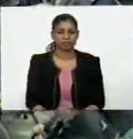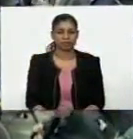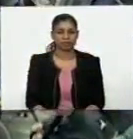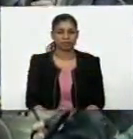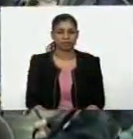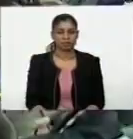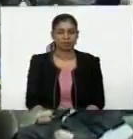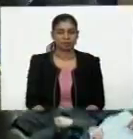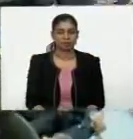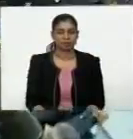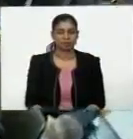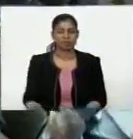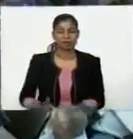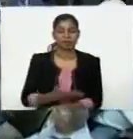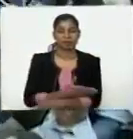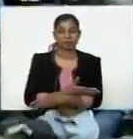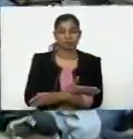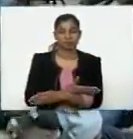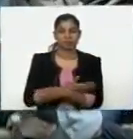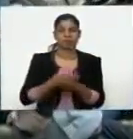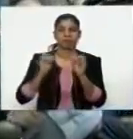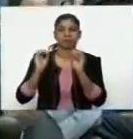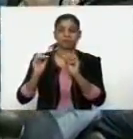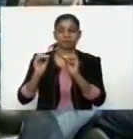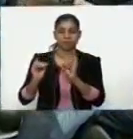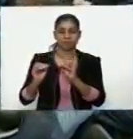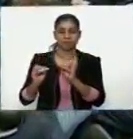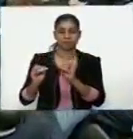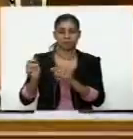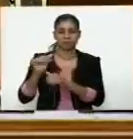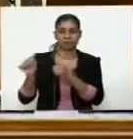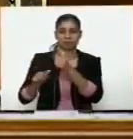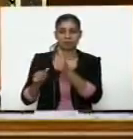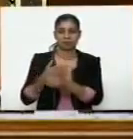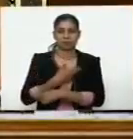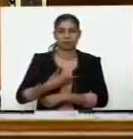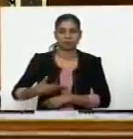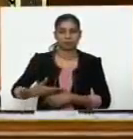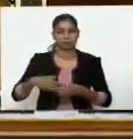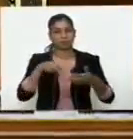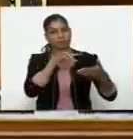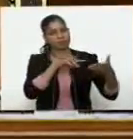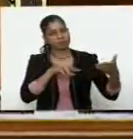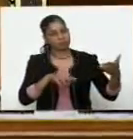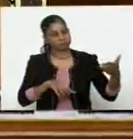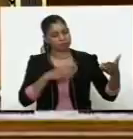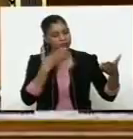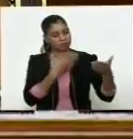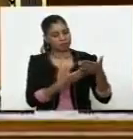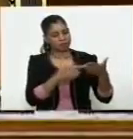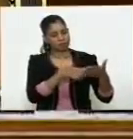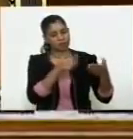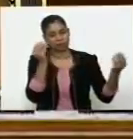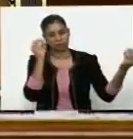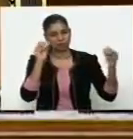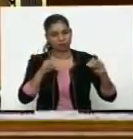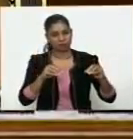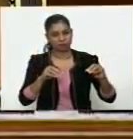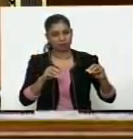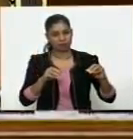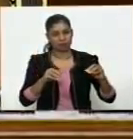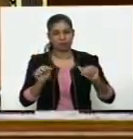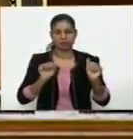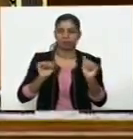Yo, antes de pedir al segundo vicepresidente que dé lectura a la propuesta de acuerdo en